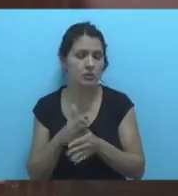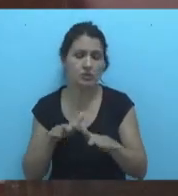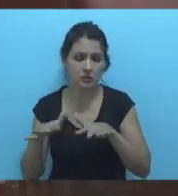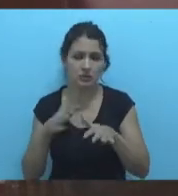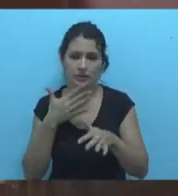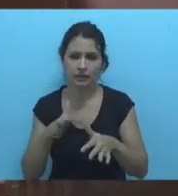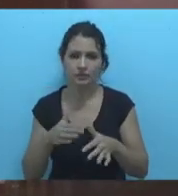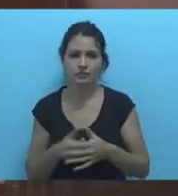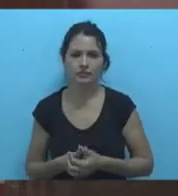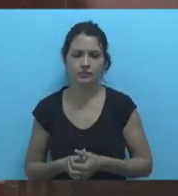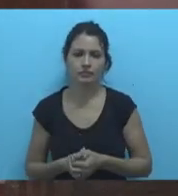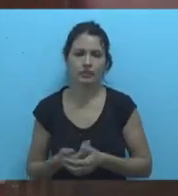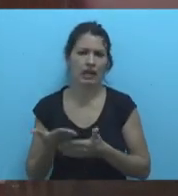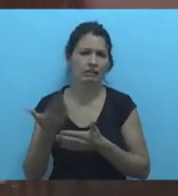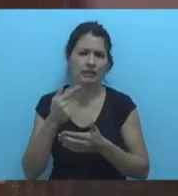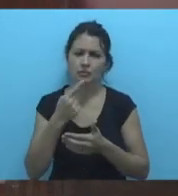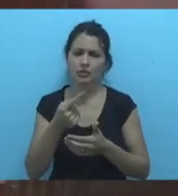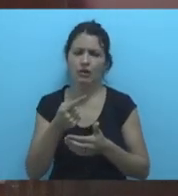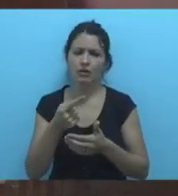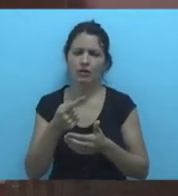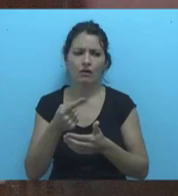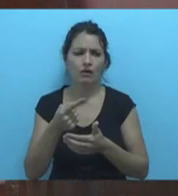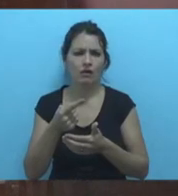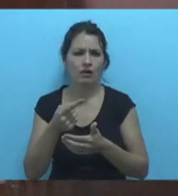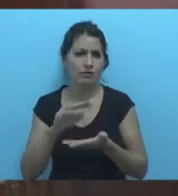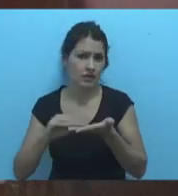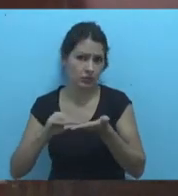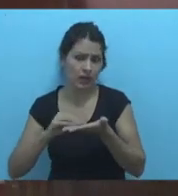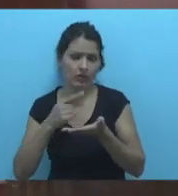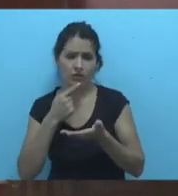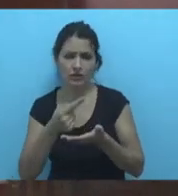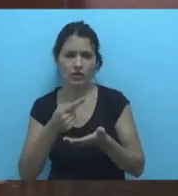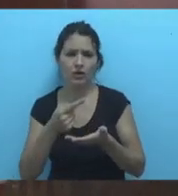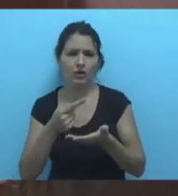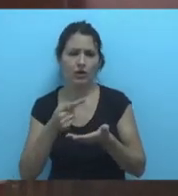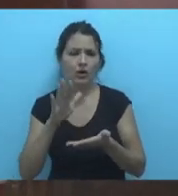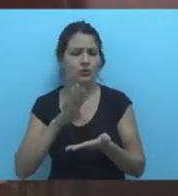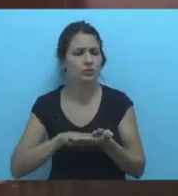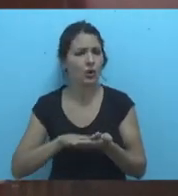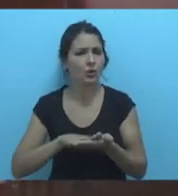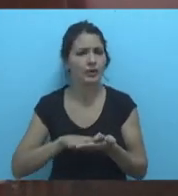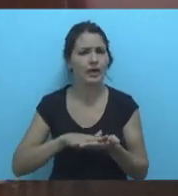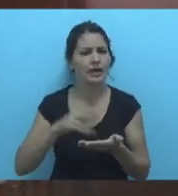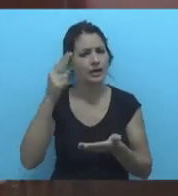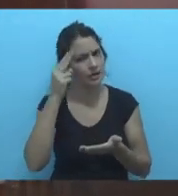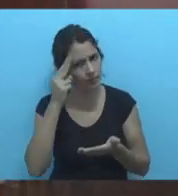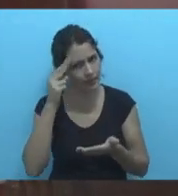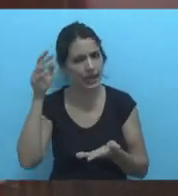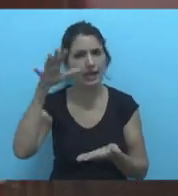El diputado González hacía recién una apreciación respecto a la institucionalidad, el respeto de las